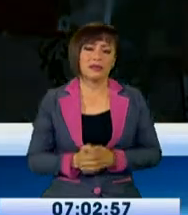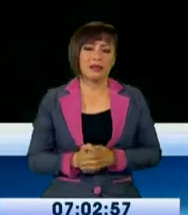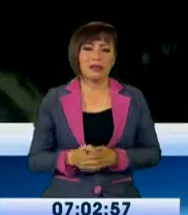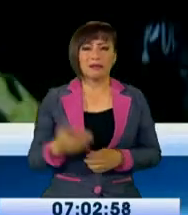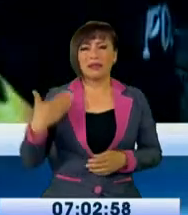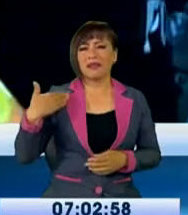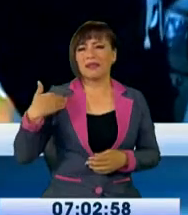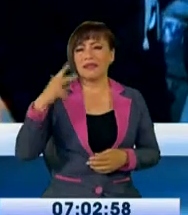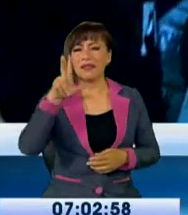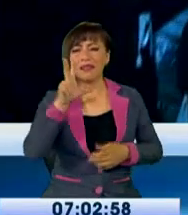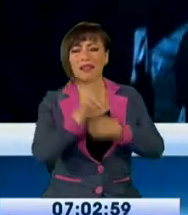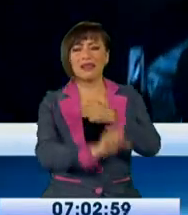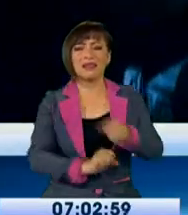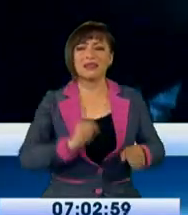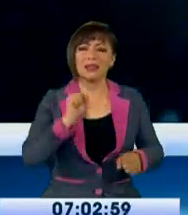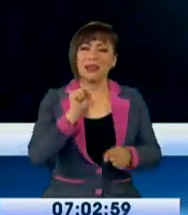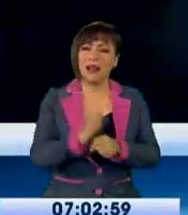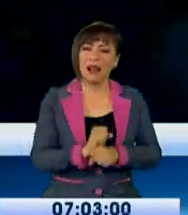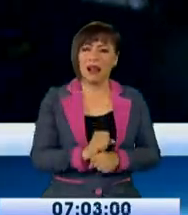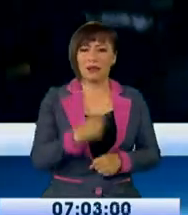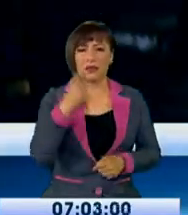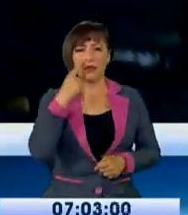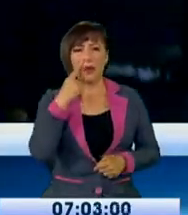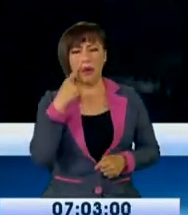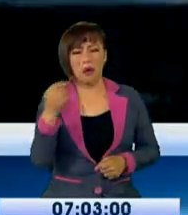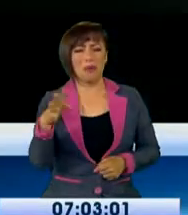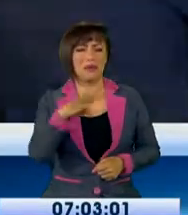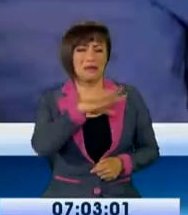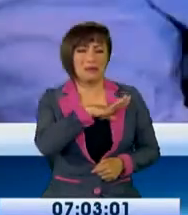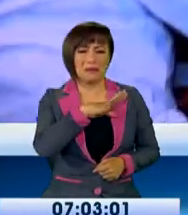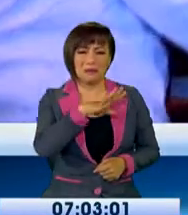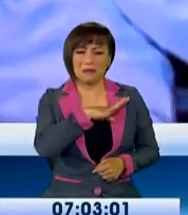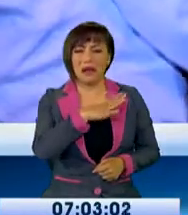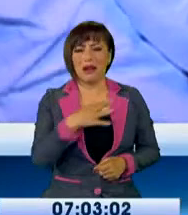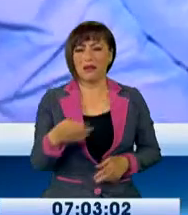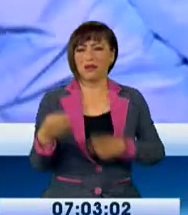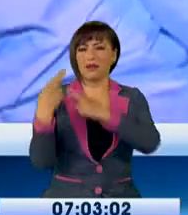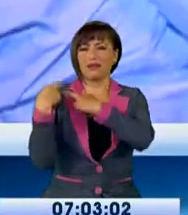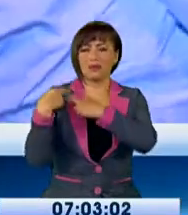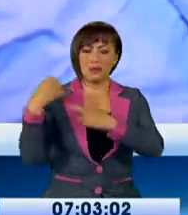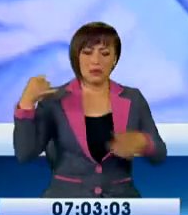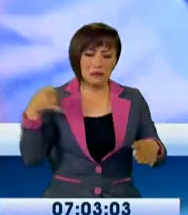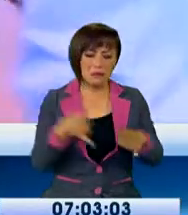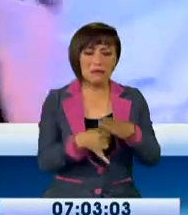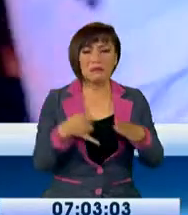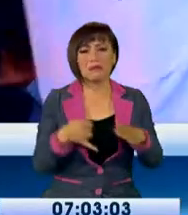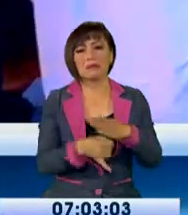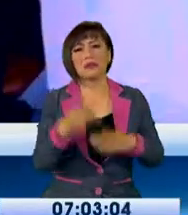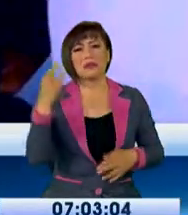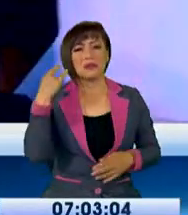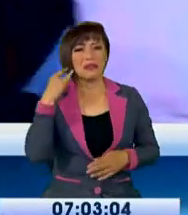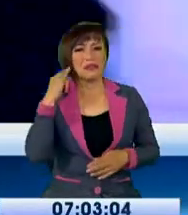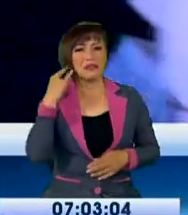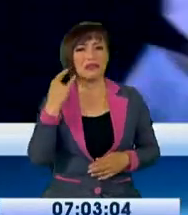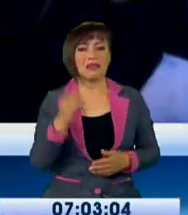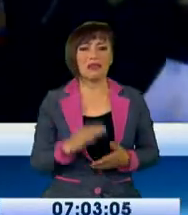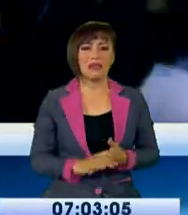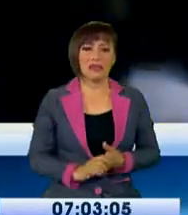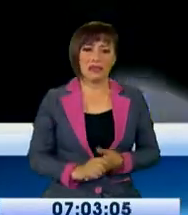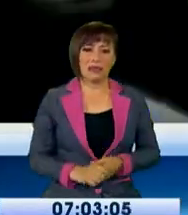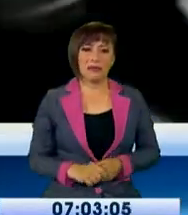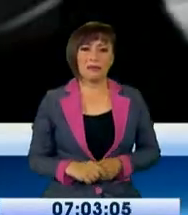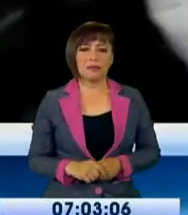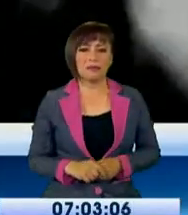3 años, que horas atrás cayó en manos de un hombre que supuestamente sería el responsable de abuso sexual que sufrió la menor, sin pensar en